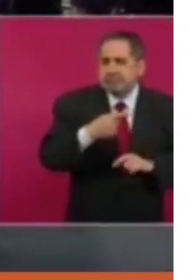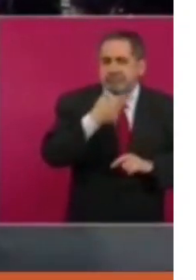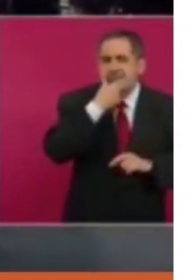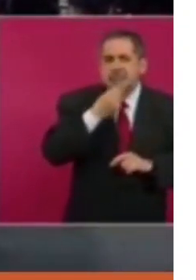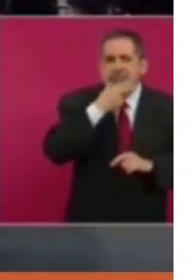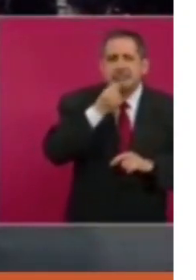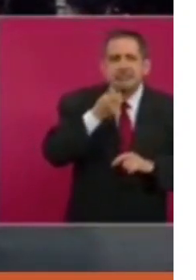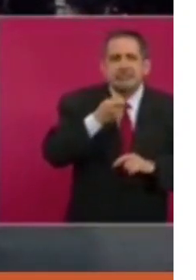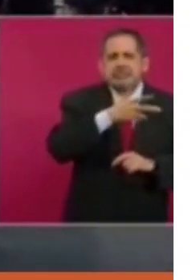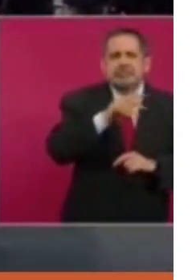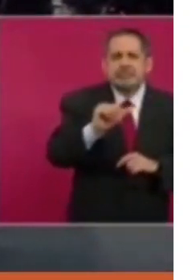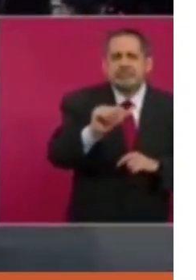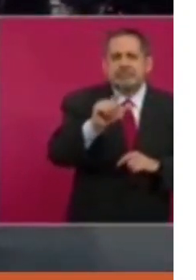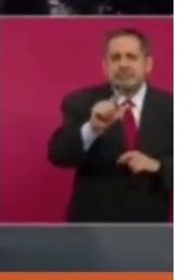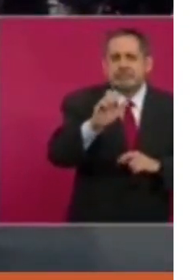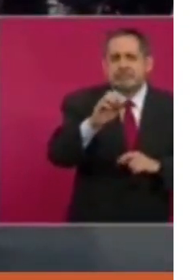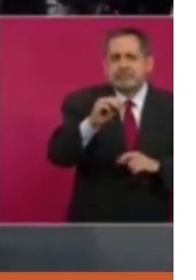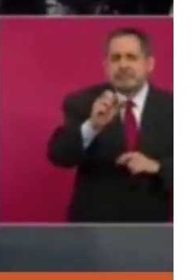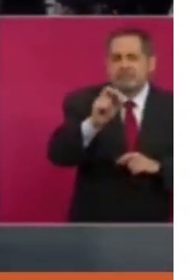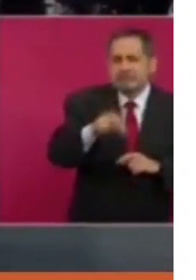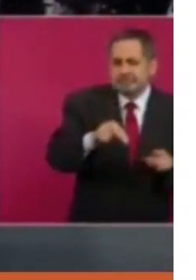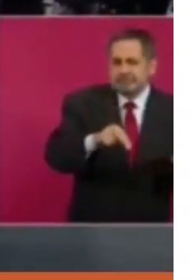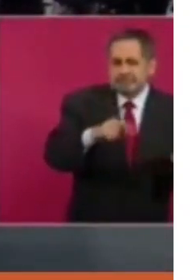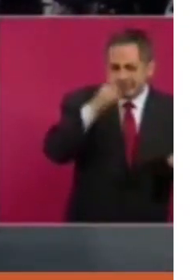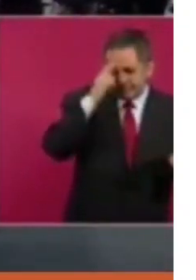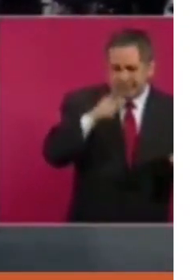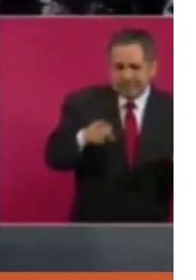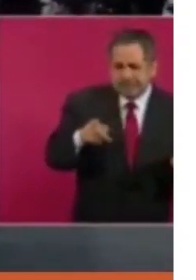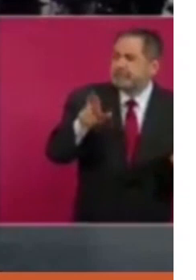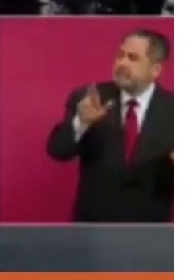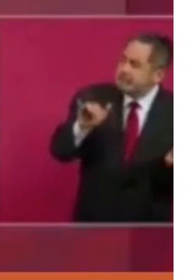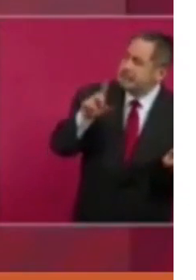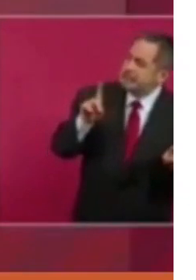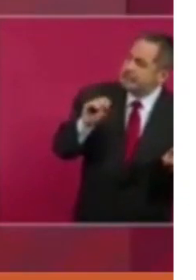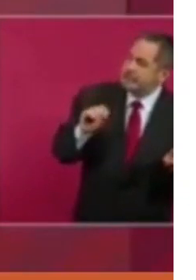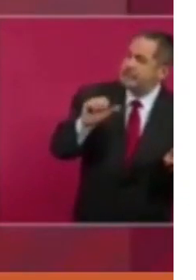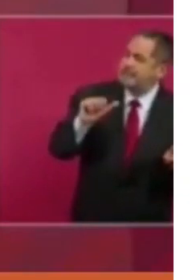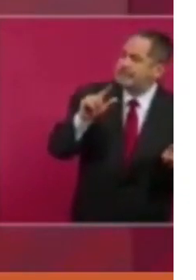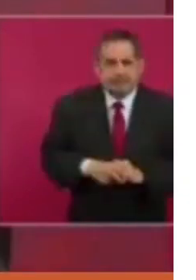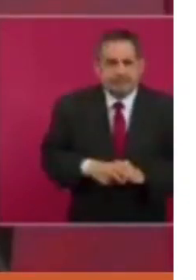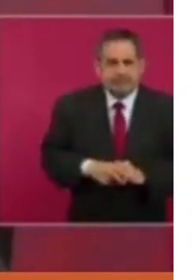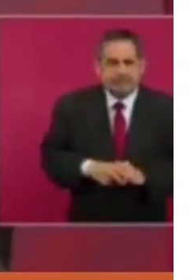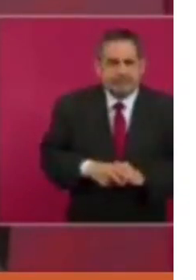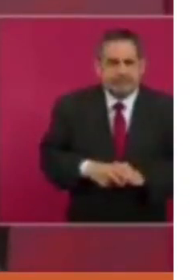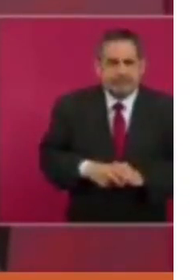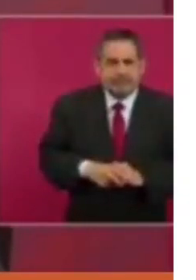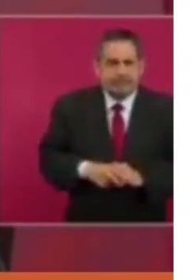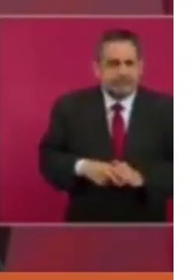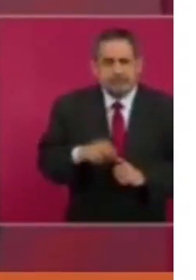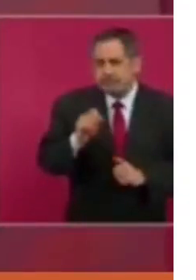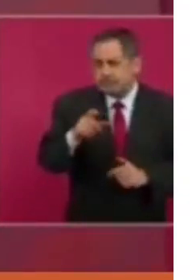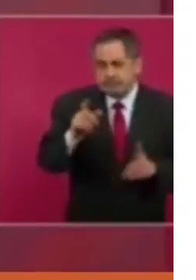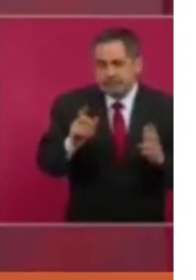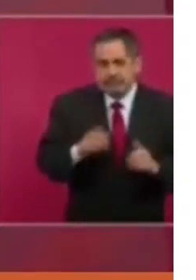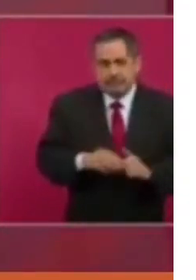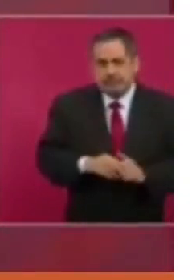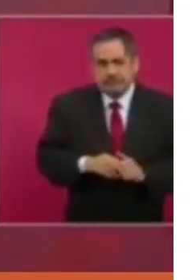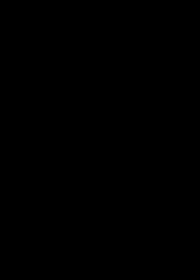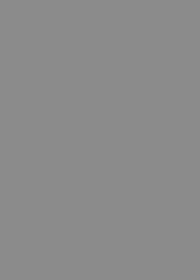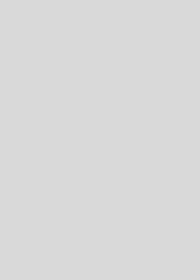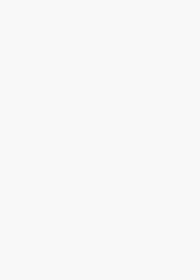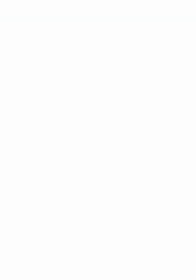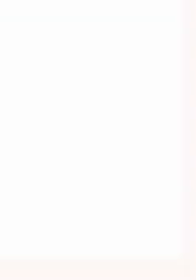Alemán. Ricardo Alemán, sí. Y